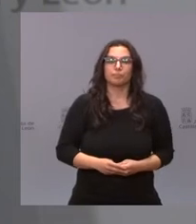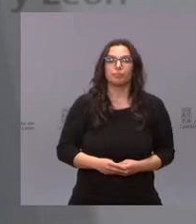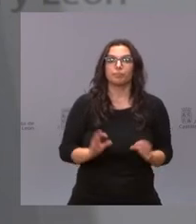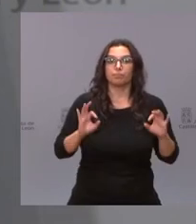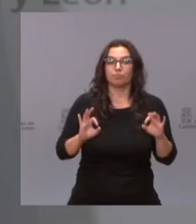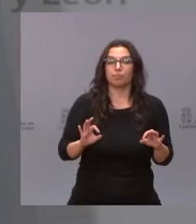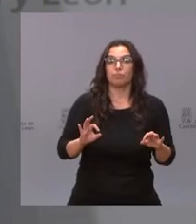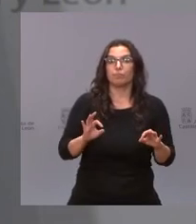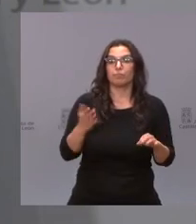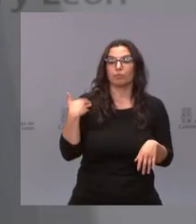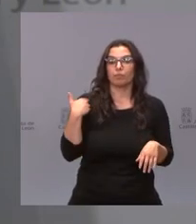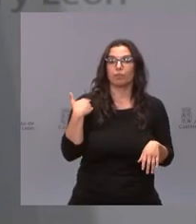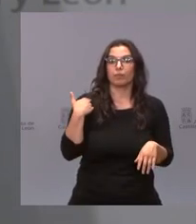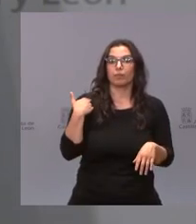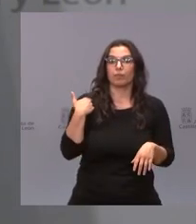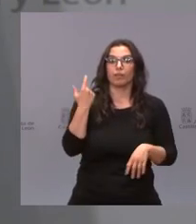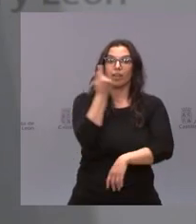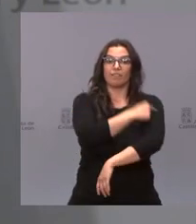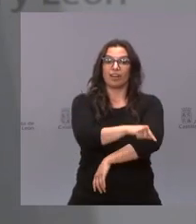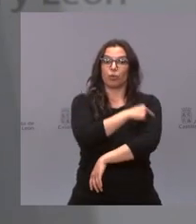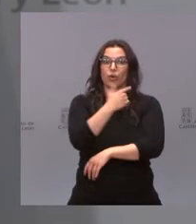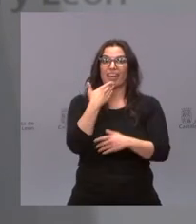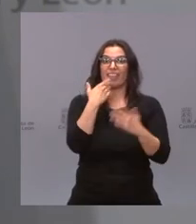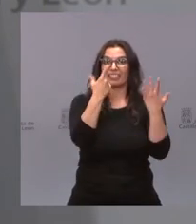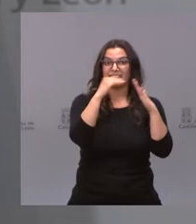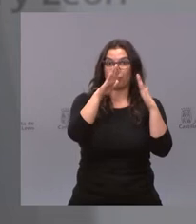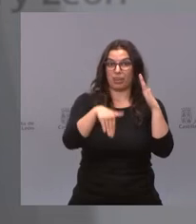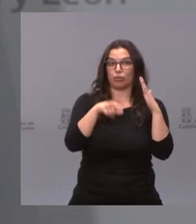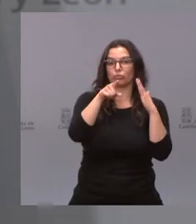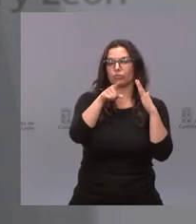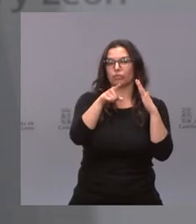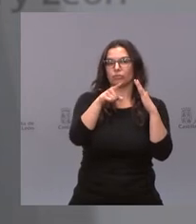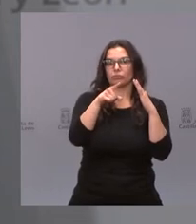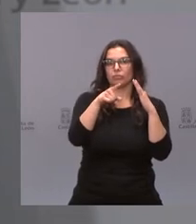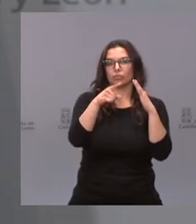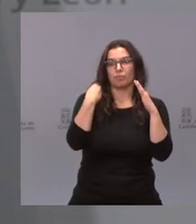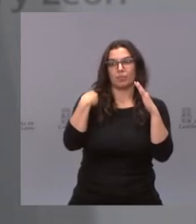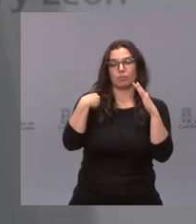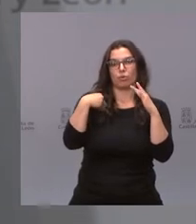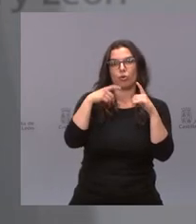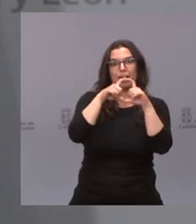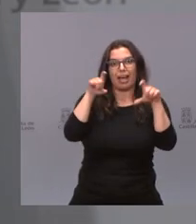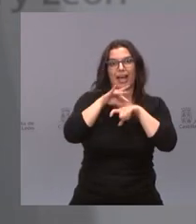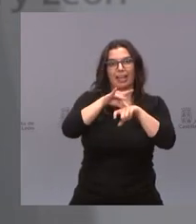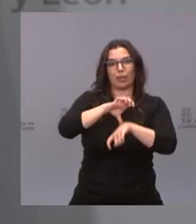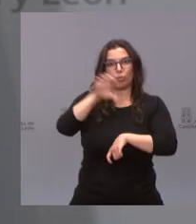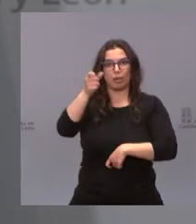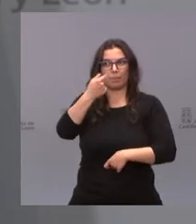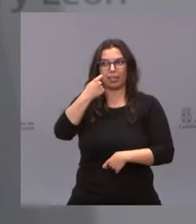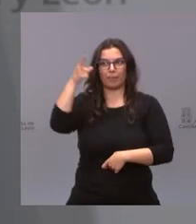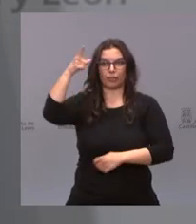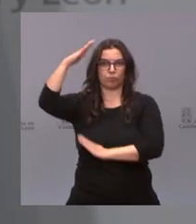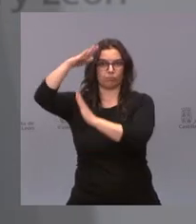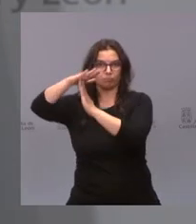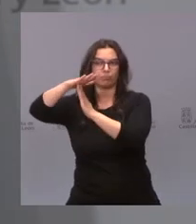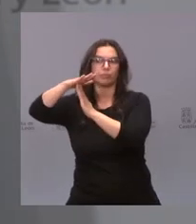de suspender la vacunación por debajo de menores de 60 años después de un acuerdo de la EMA, de una publicación de la EMA, es la Agencia Europea del Medicamento quien marca